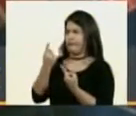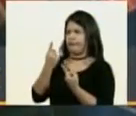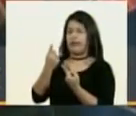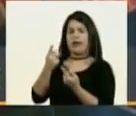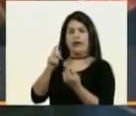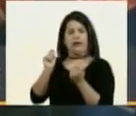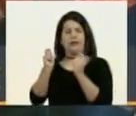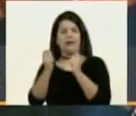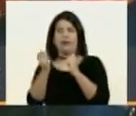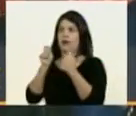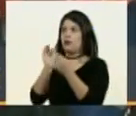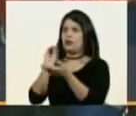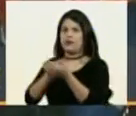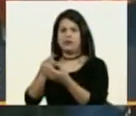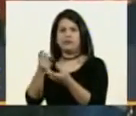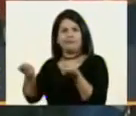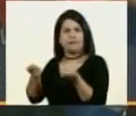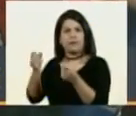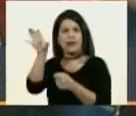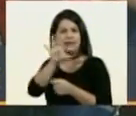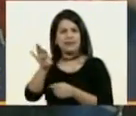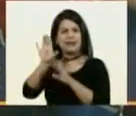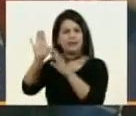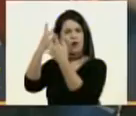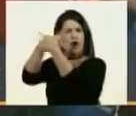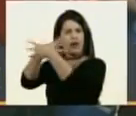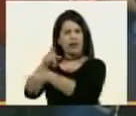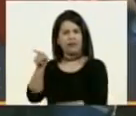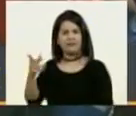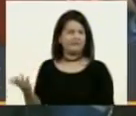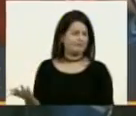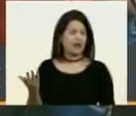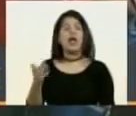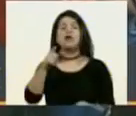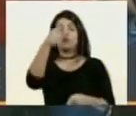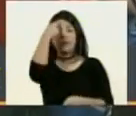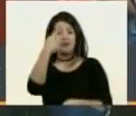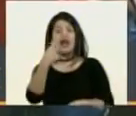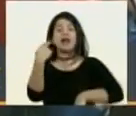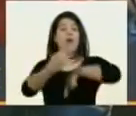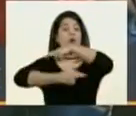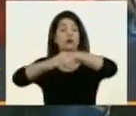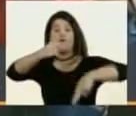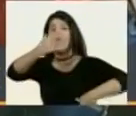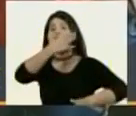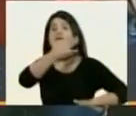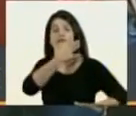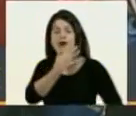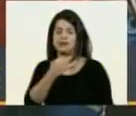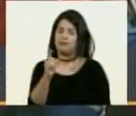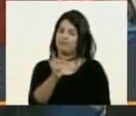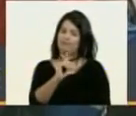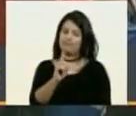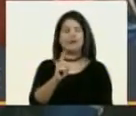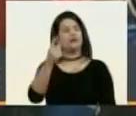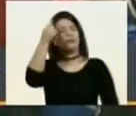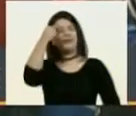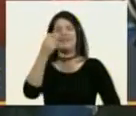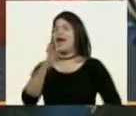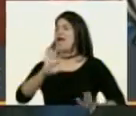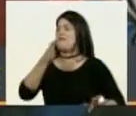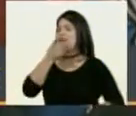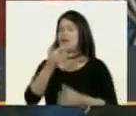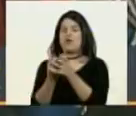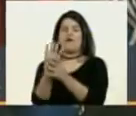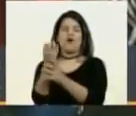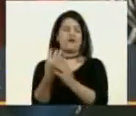hacer una revolución. El que crea que hacer una revolución es un camino de rosas está total y absolutamente equivocado. Una revolución se va a